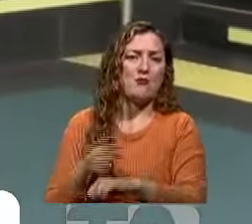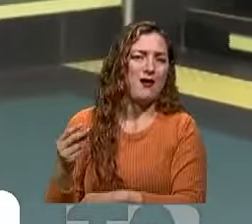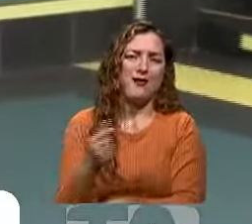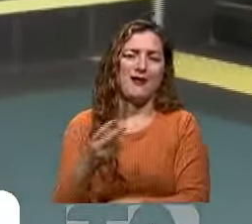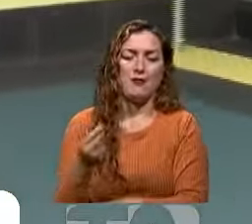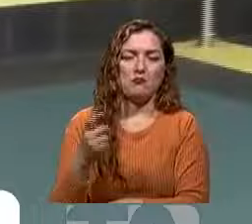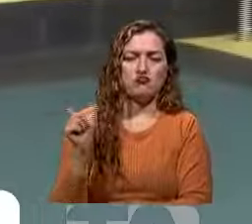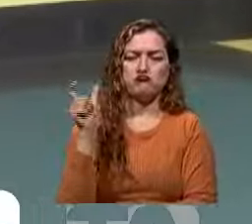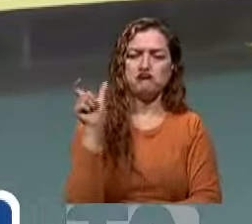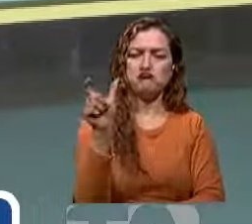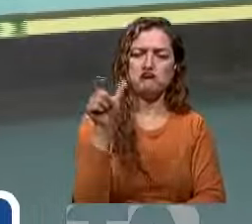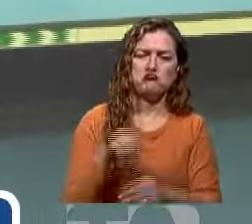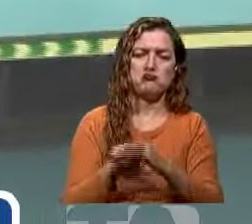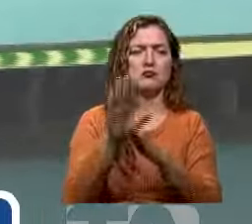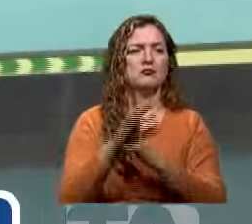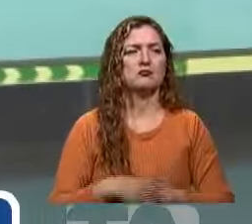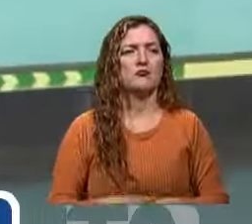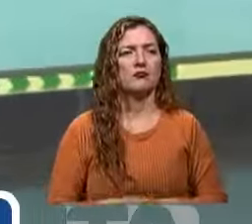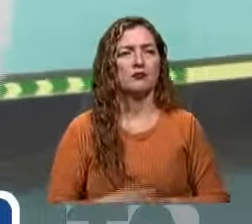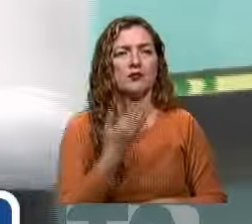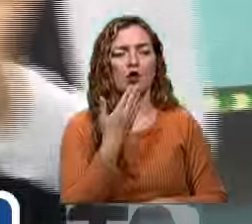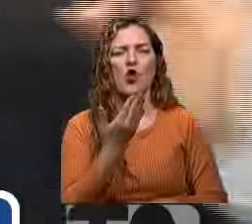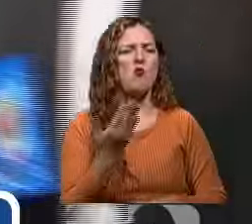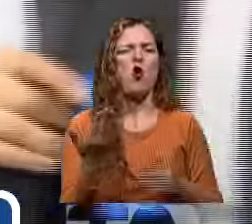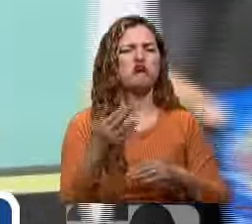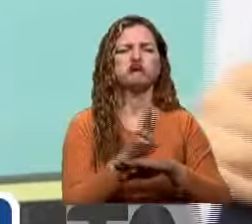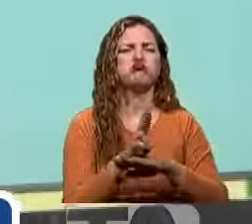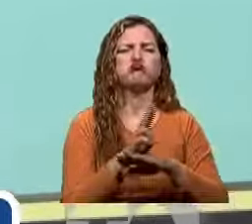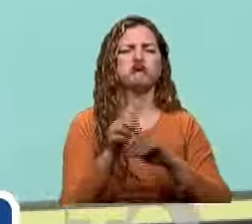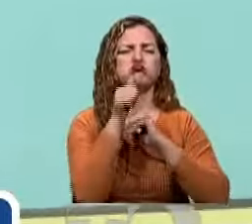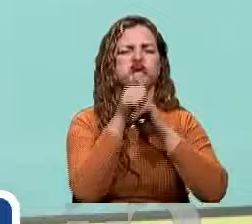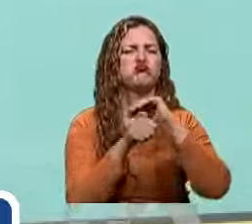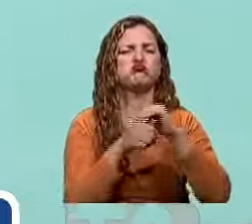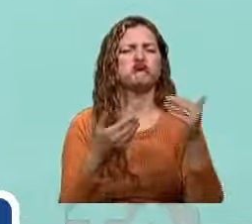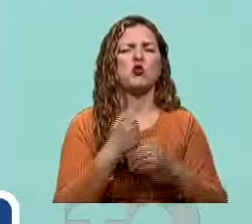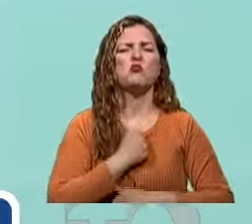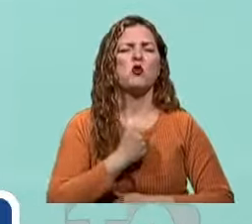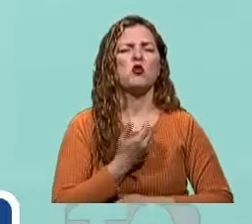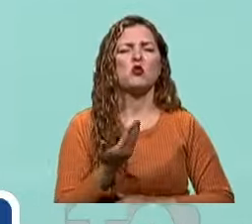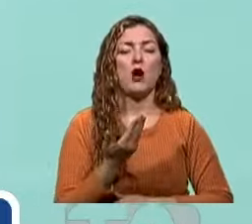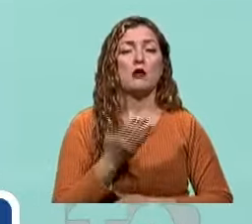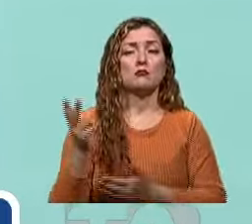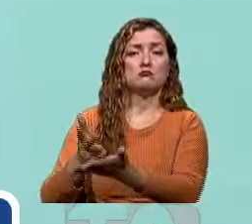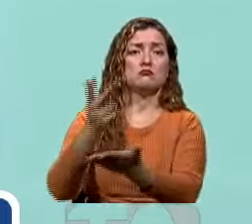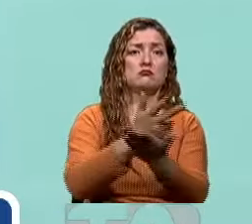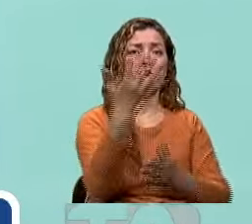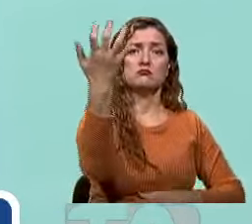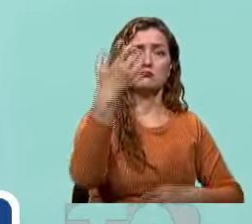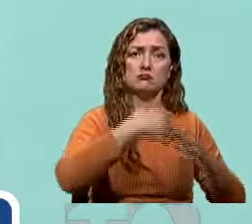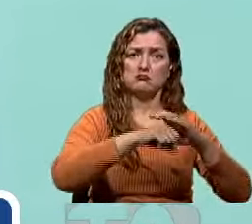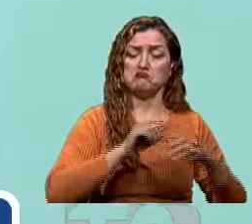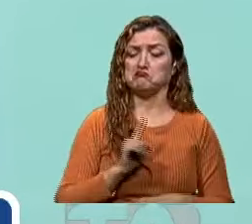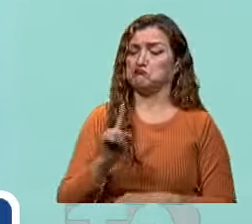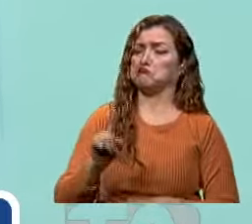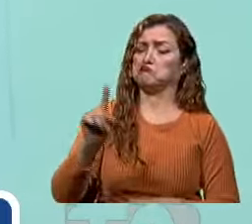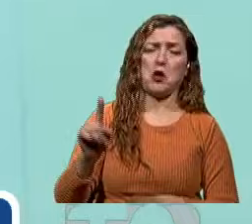pueden ingresar de una sola. Para abrir esta cuenta Ciudad pueden acercarse a cualquiera de las 15 estaciones del Metro de Quito